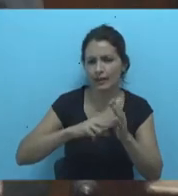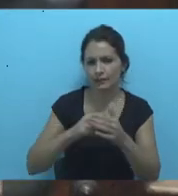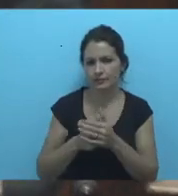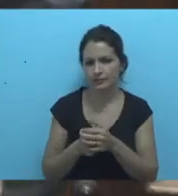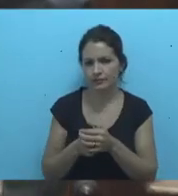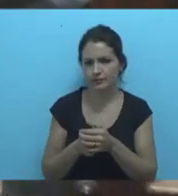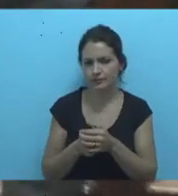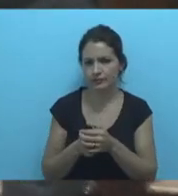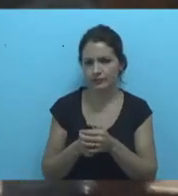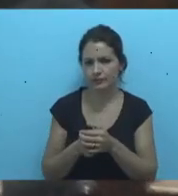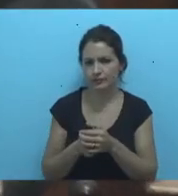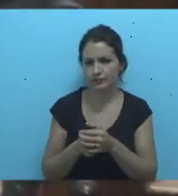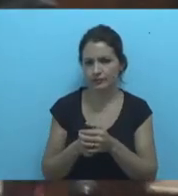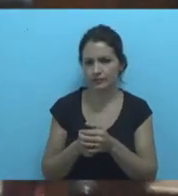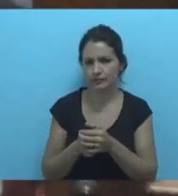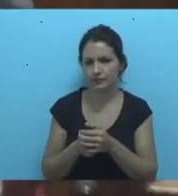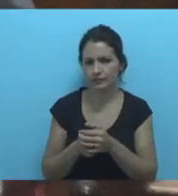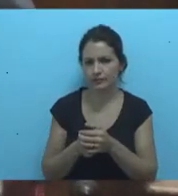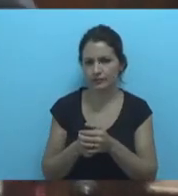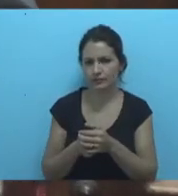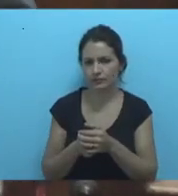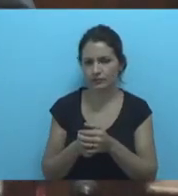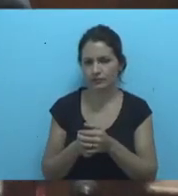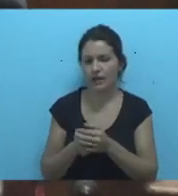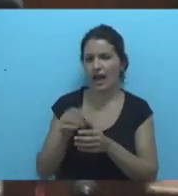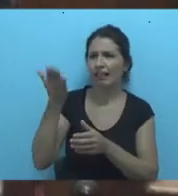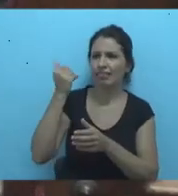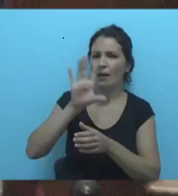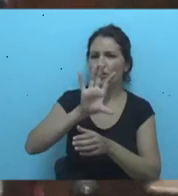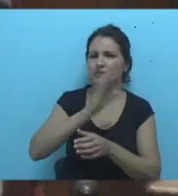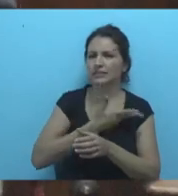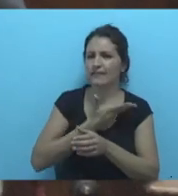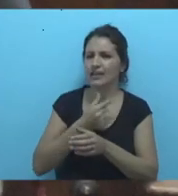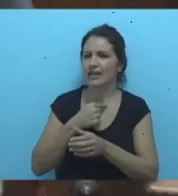momento oportunamente realizara la provincia, llevando adelante el pedido de intervención. Él nos